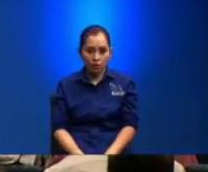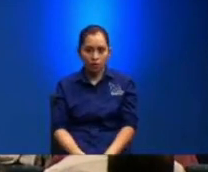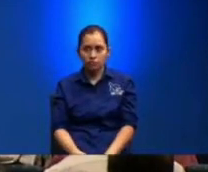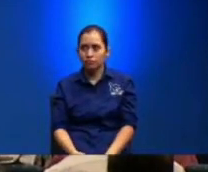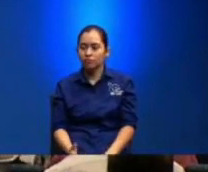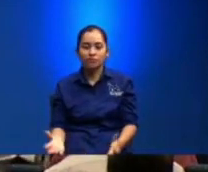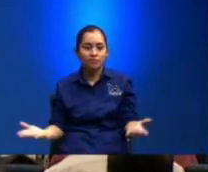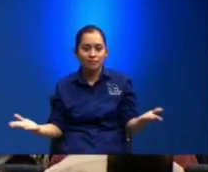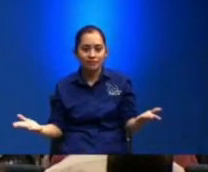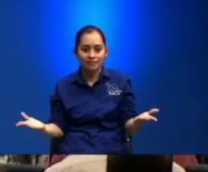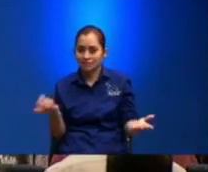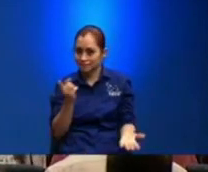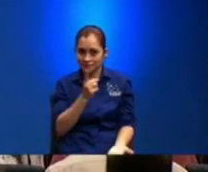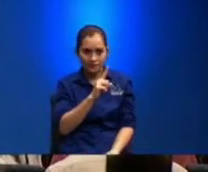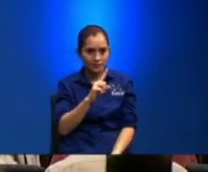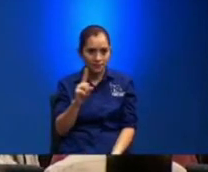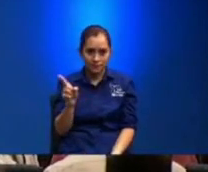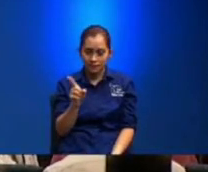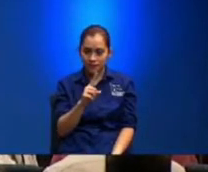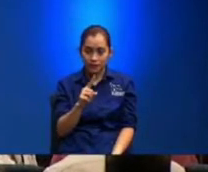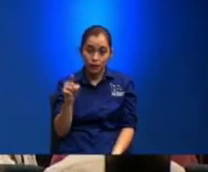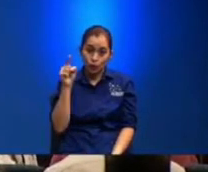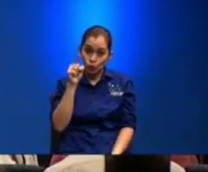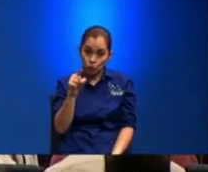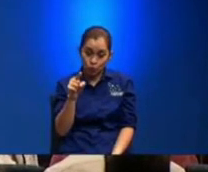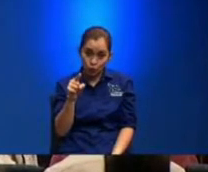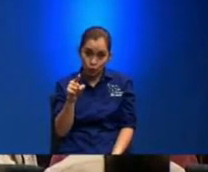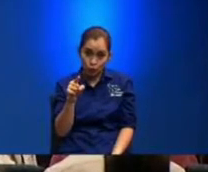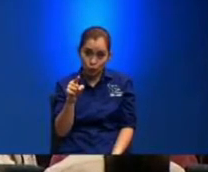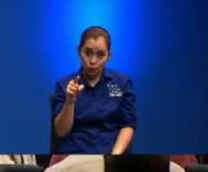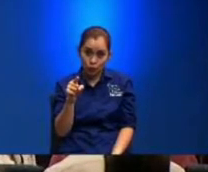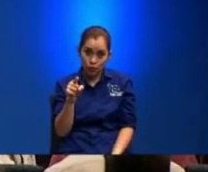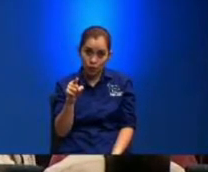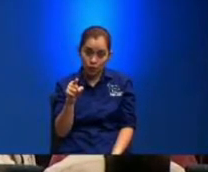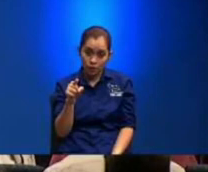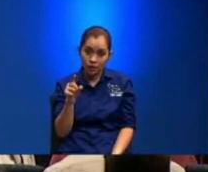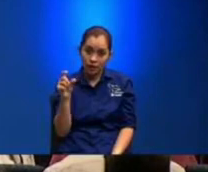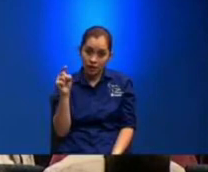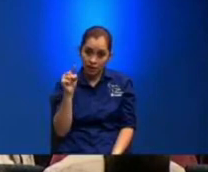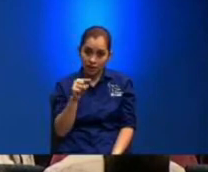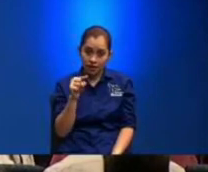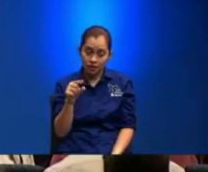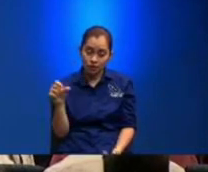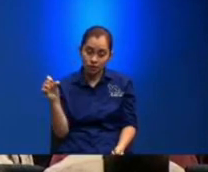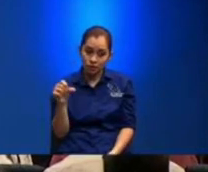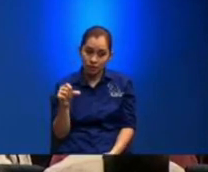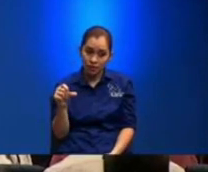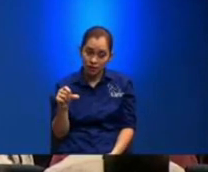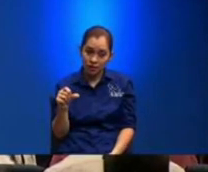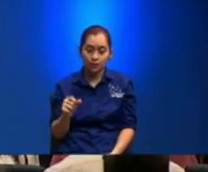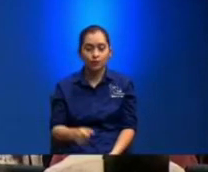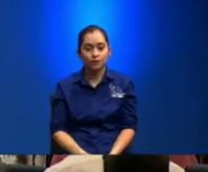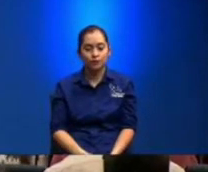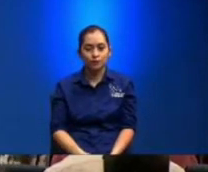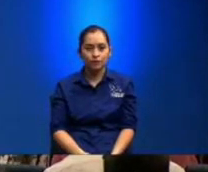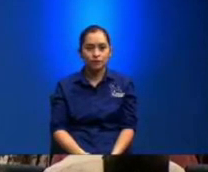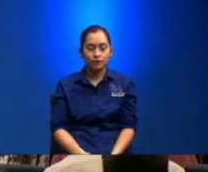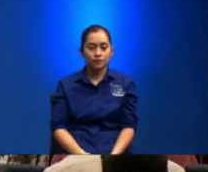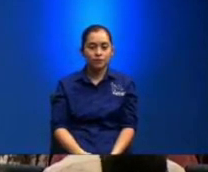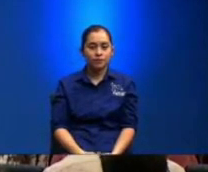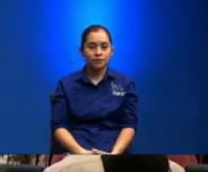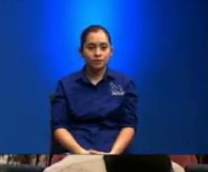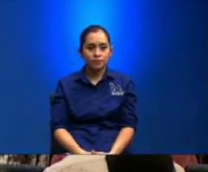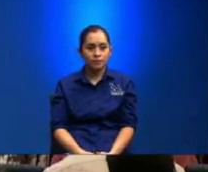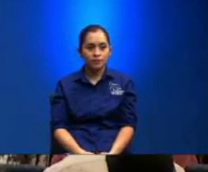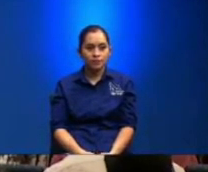bueno en primer lugar estás contaminando el ambiente eso en este momento sí está complicado a su hermano hay algo